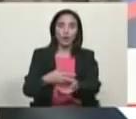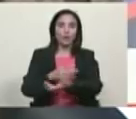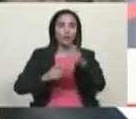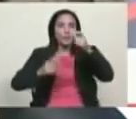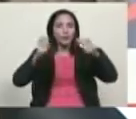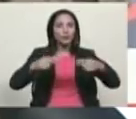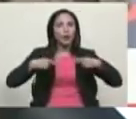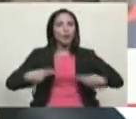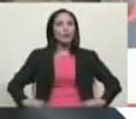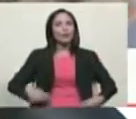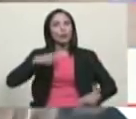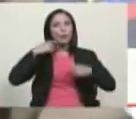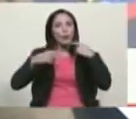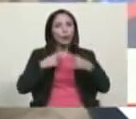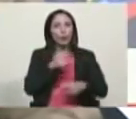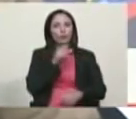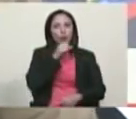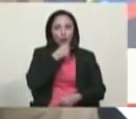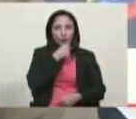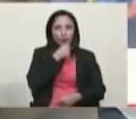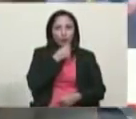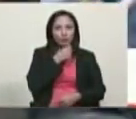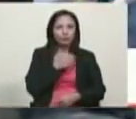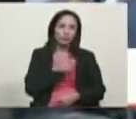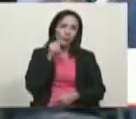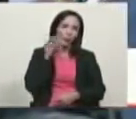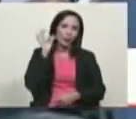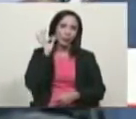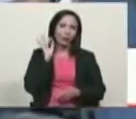milicianos y milicianas.